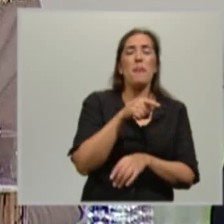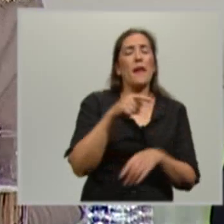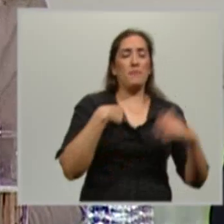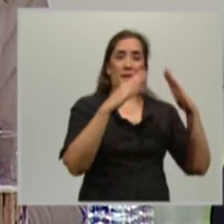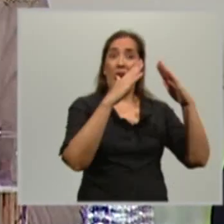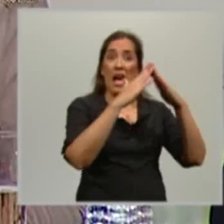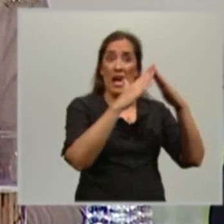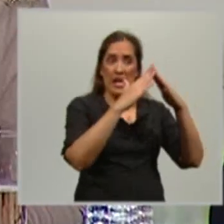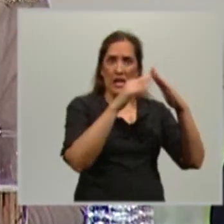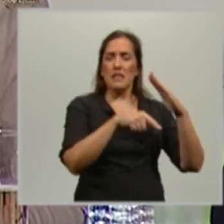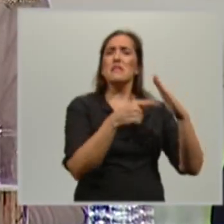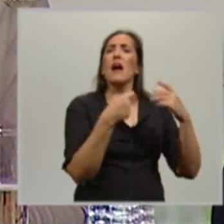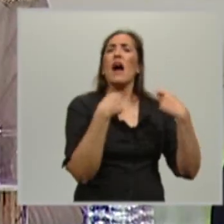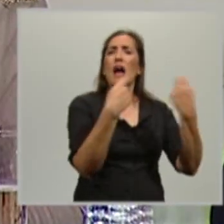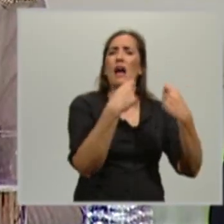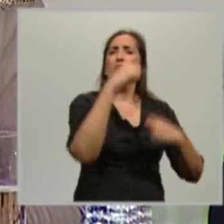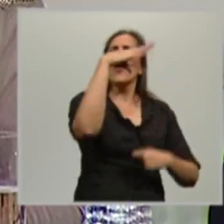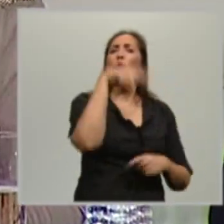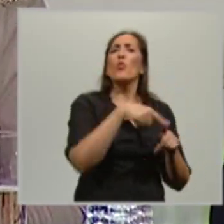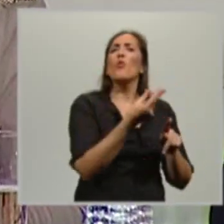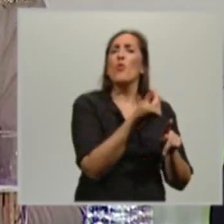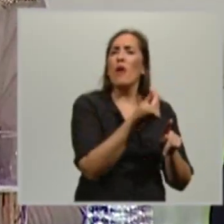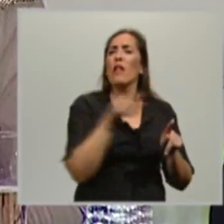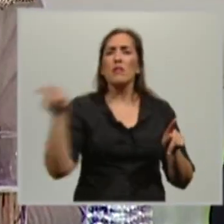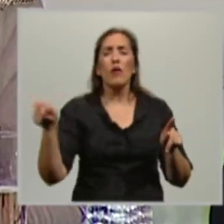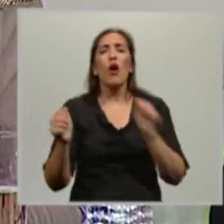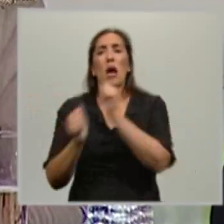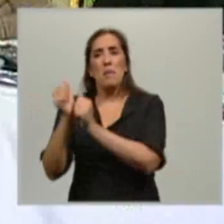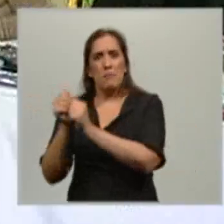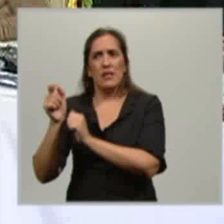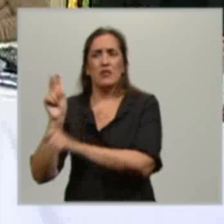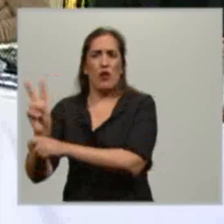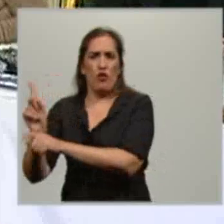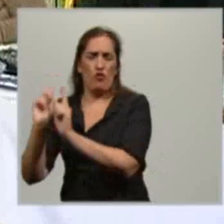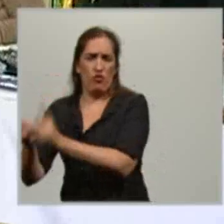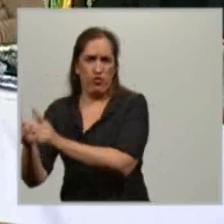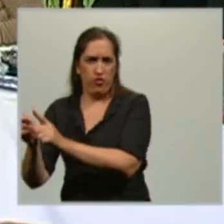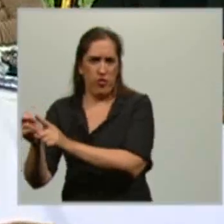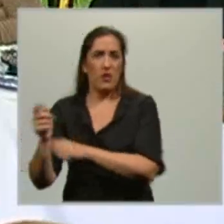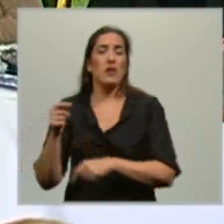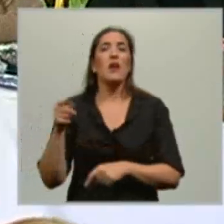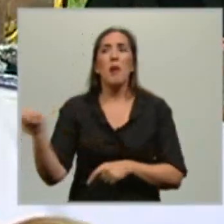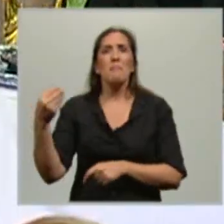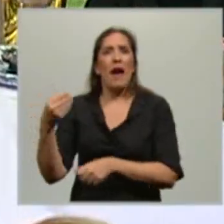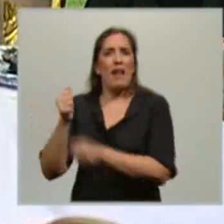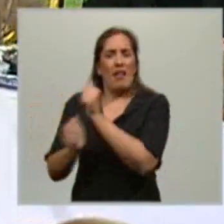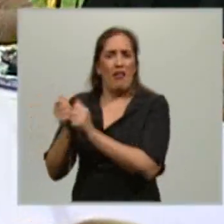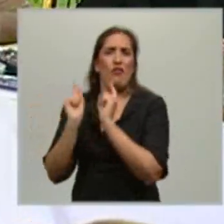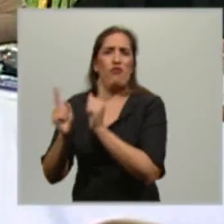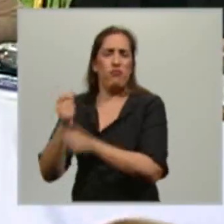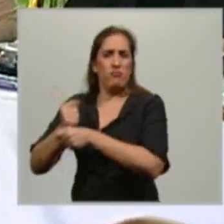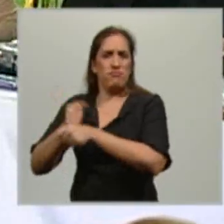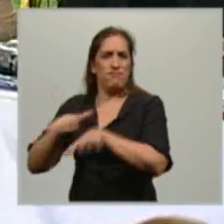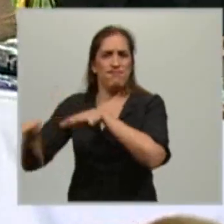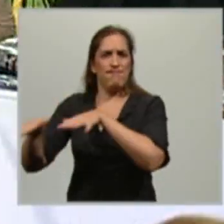domicilio y le vamos a mantener la totalidad del subsidio para que sigan siendo competitivos para el